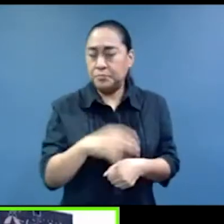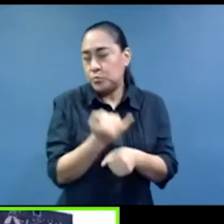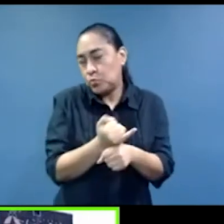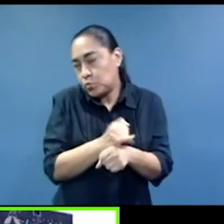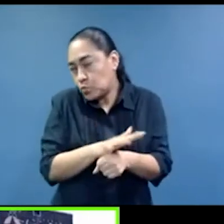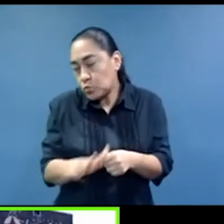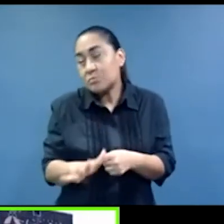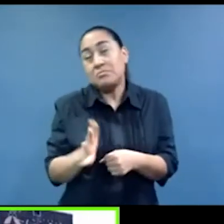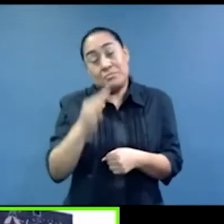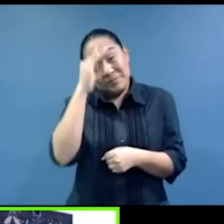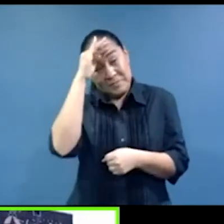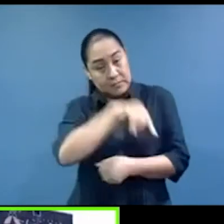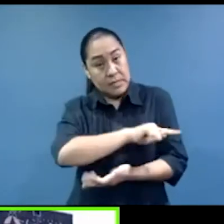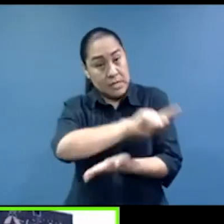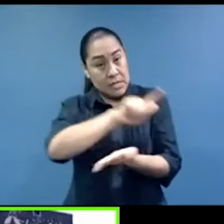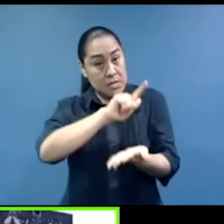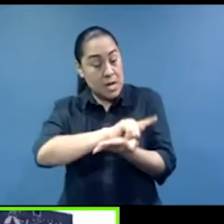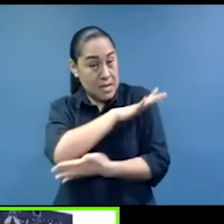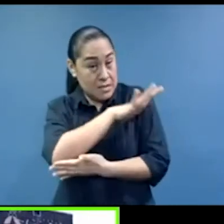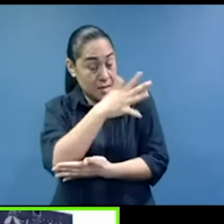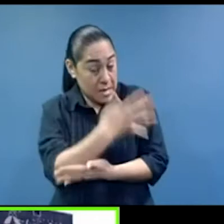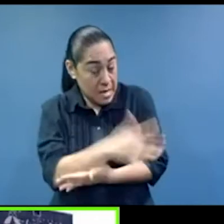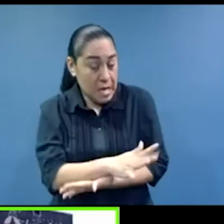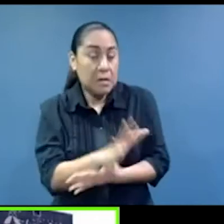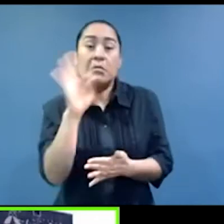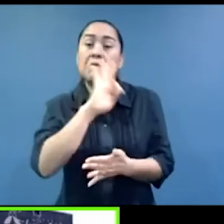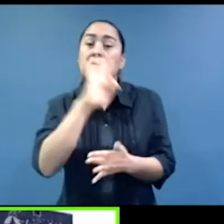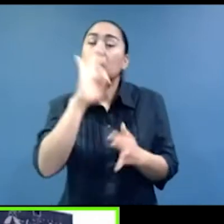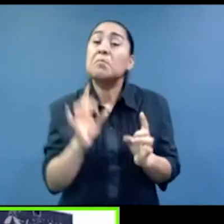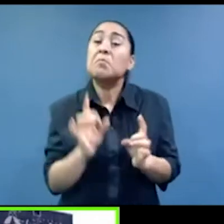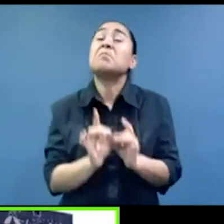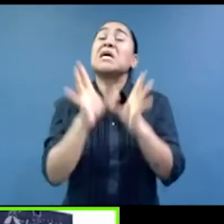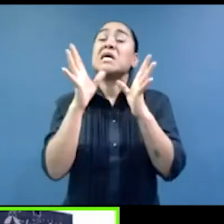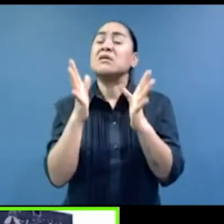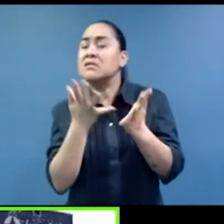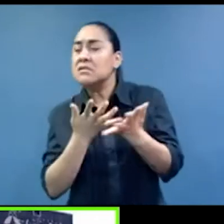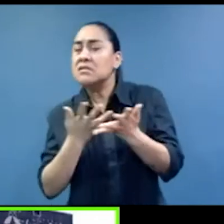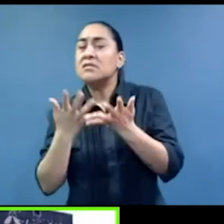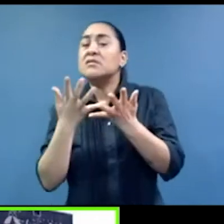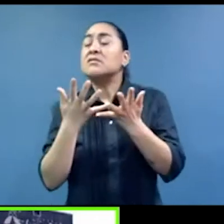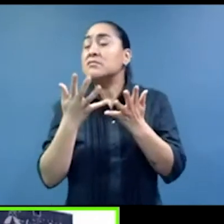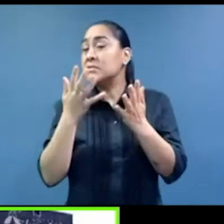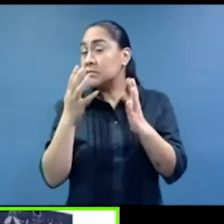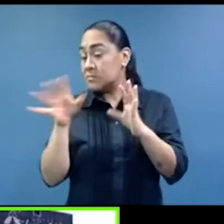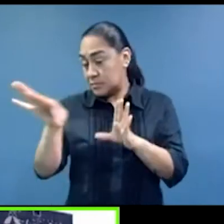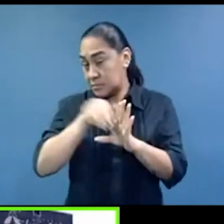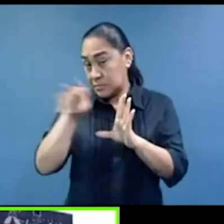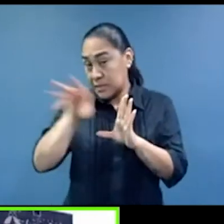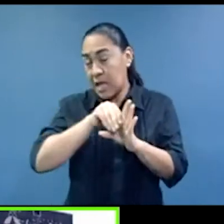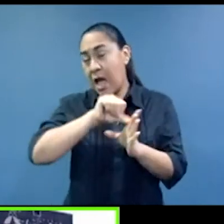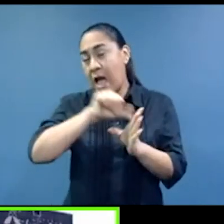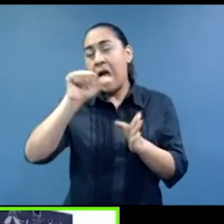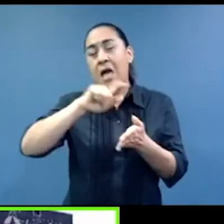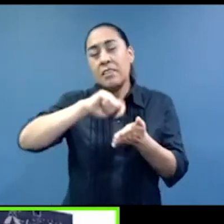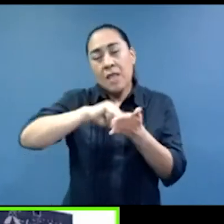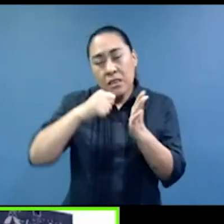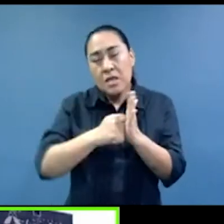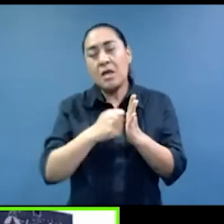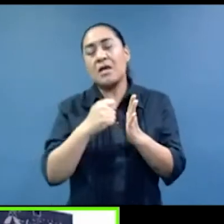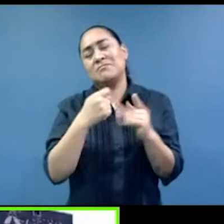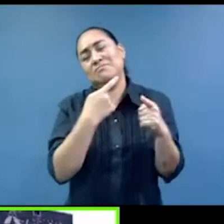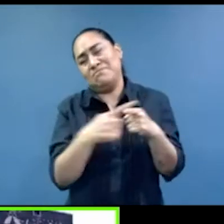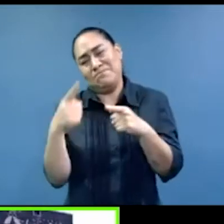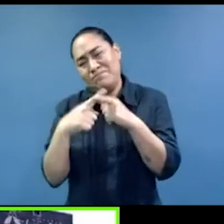ley general, en un momento dado, se van a incluir todos los casos, todas las técnicas, todo el avance científico que se está